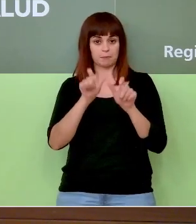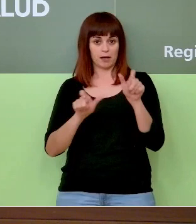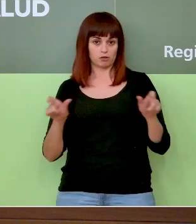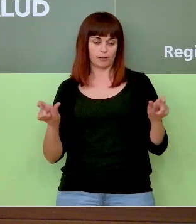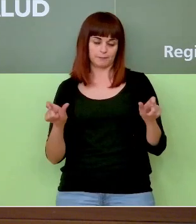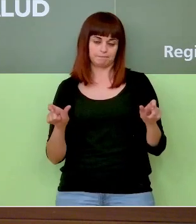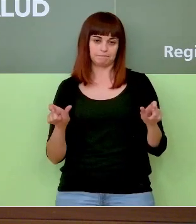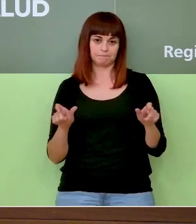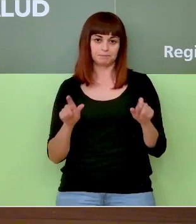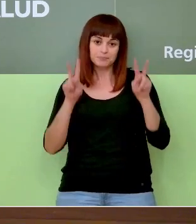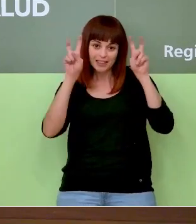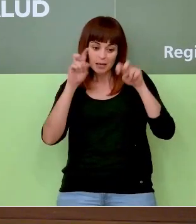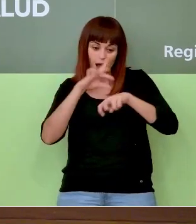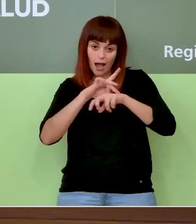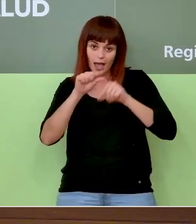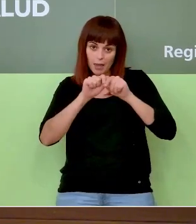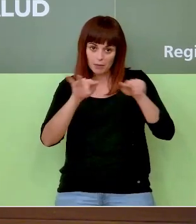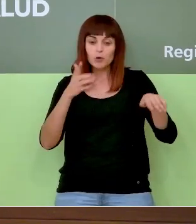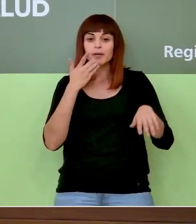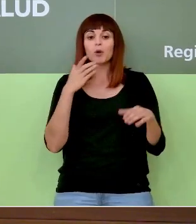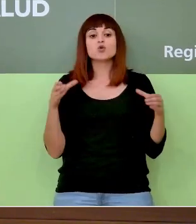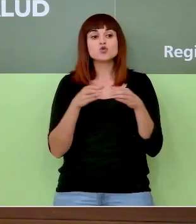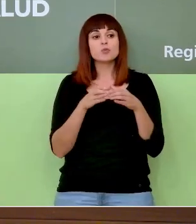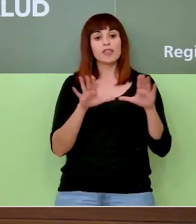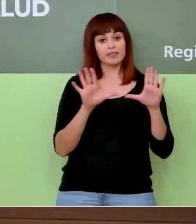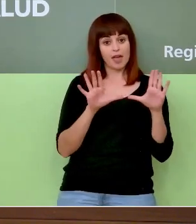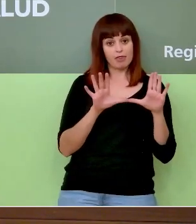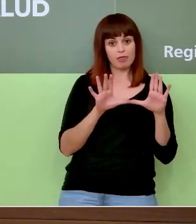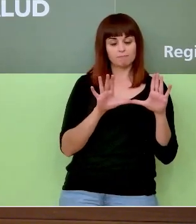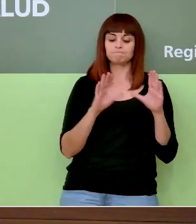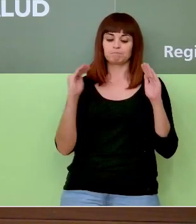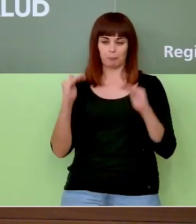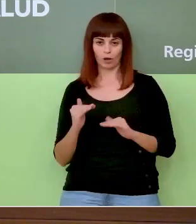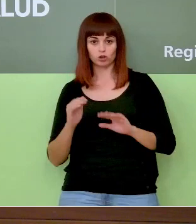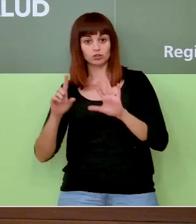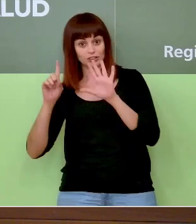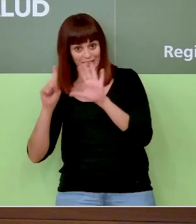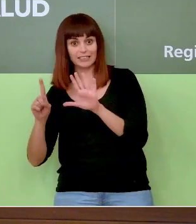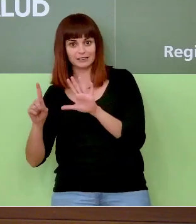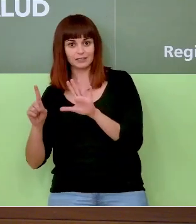evidente epidemiológicamente. Si tú pones grupos de 10 y lo bajas a grupos de 6,